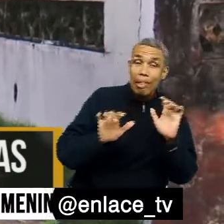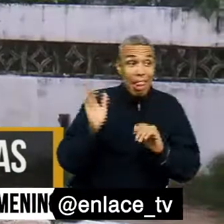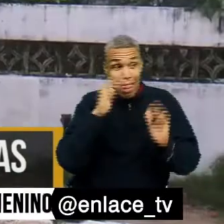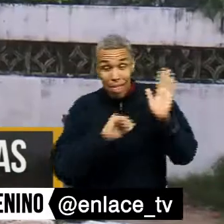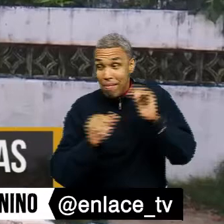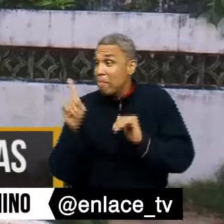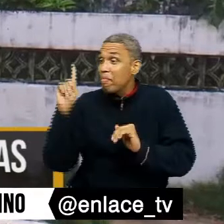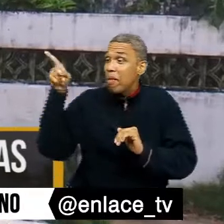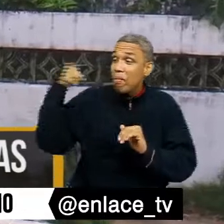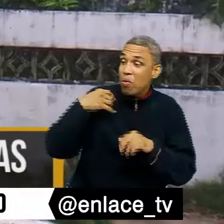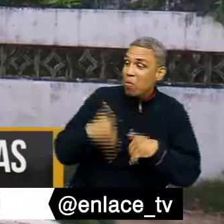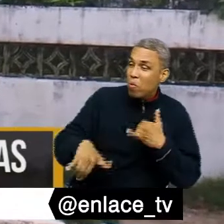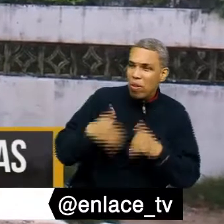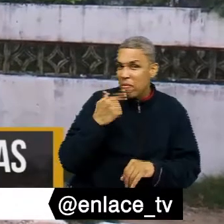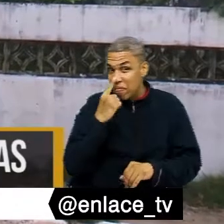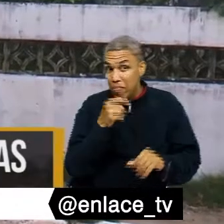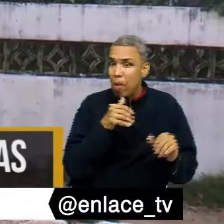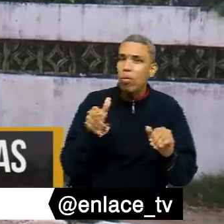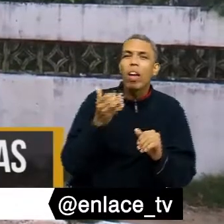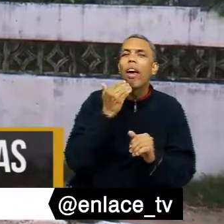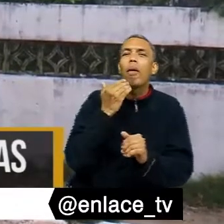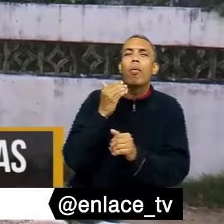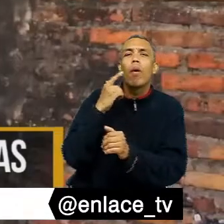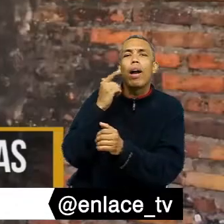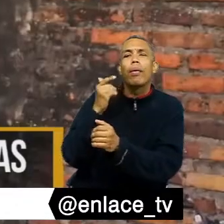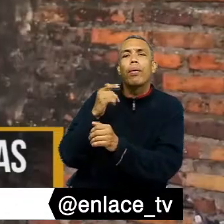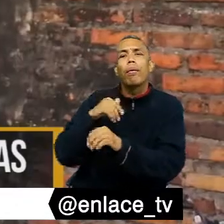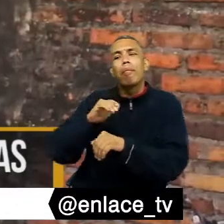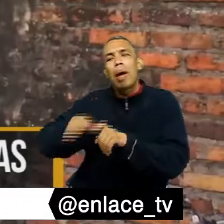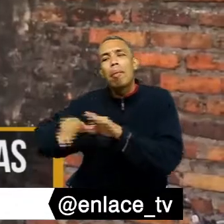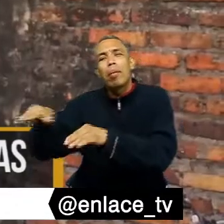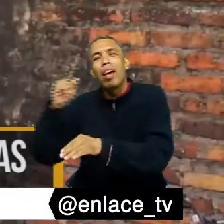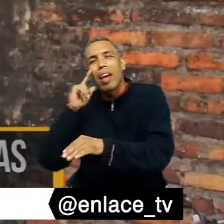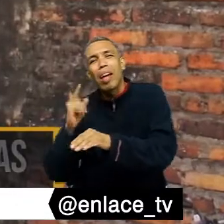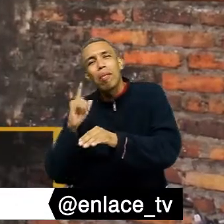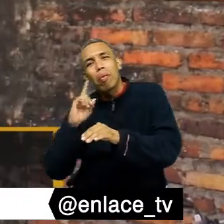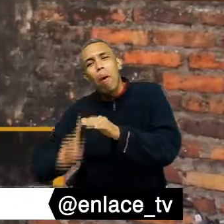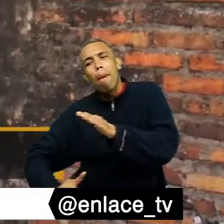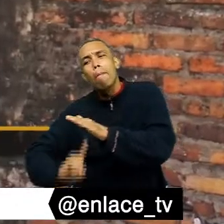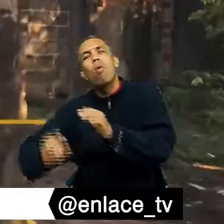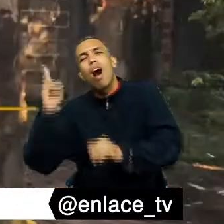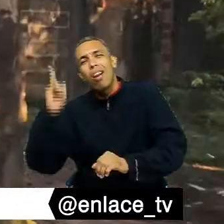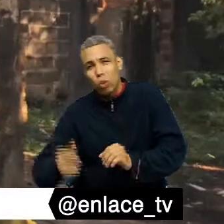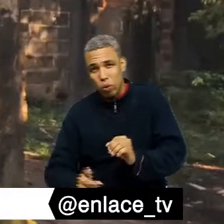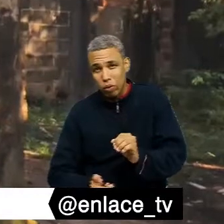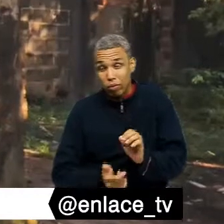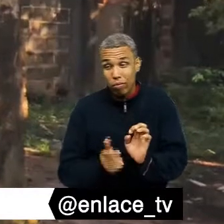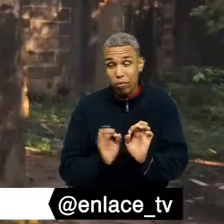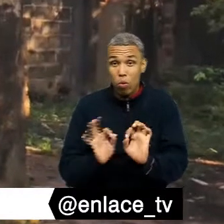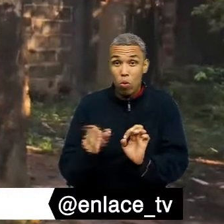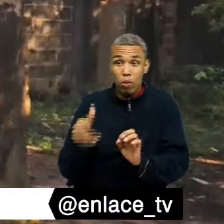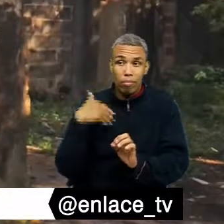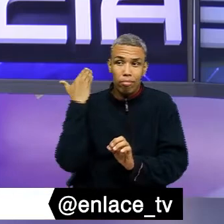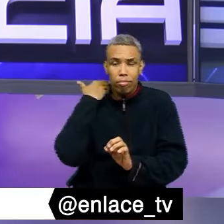así. Con el paso del tiempo, esta sede se va deteriorando y por lo tanto esperan que alguien se apersone del inmueble.